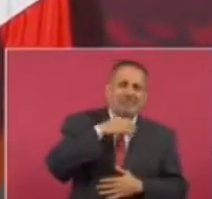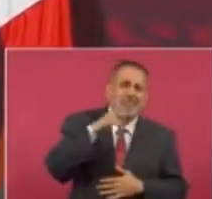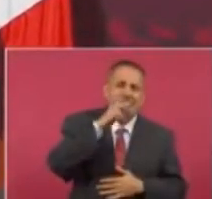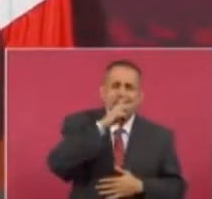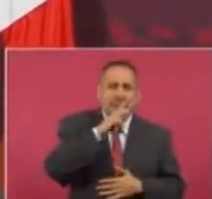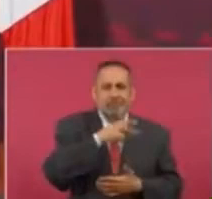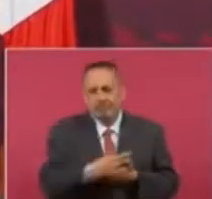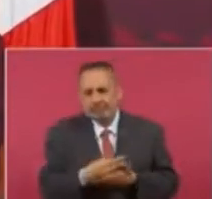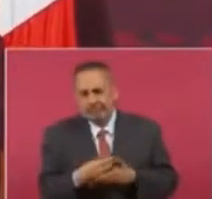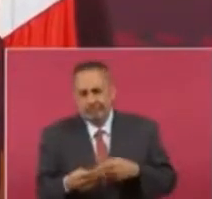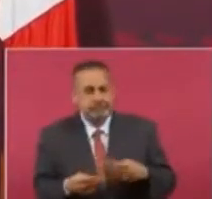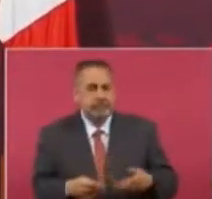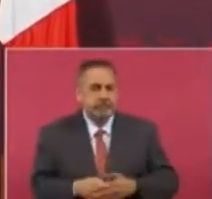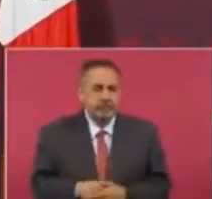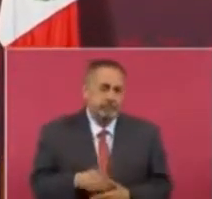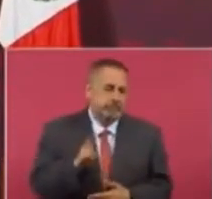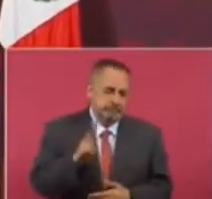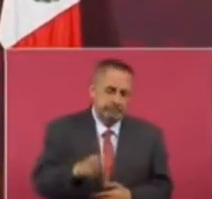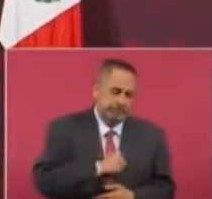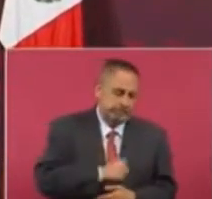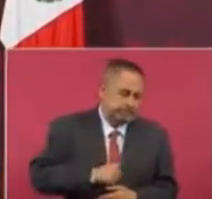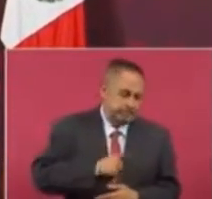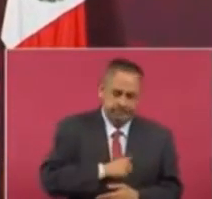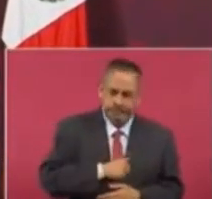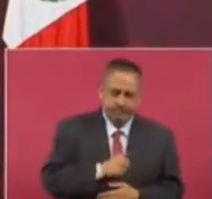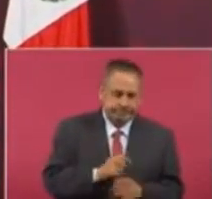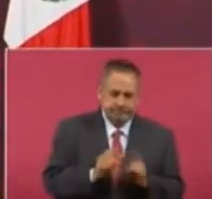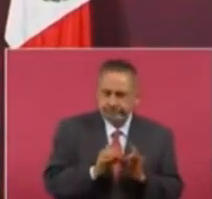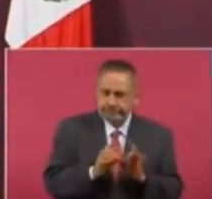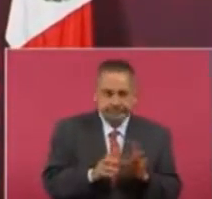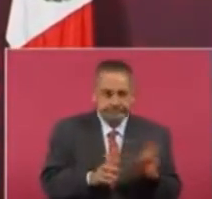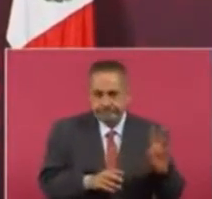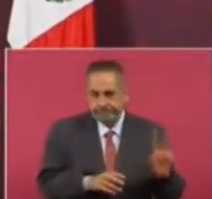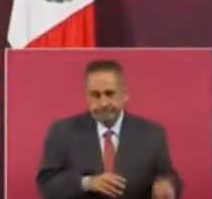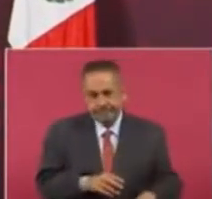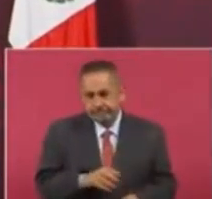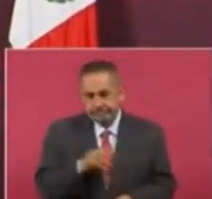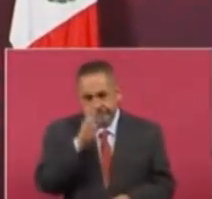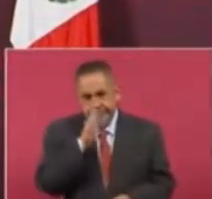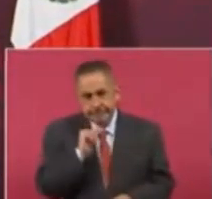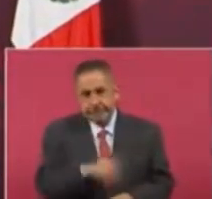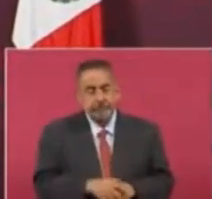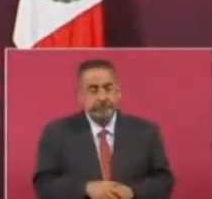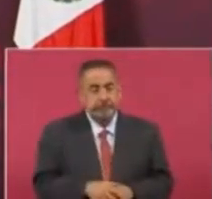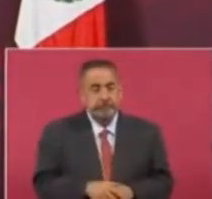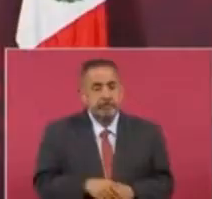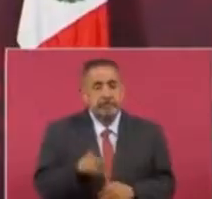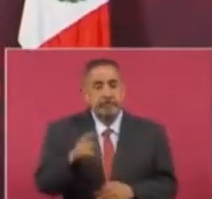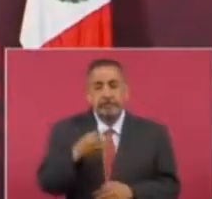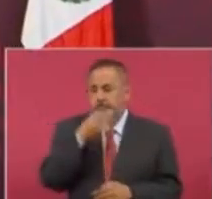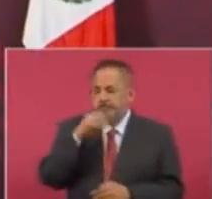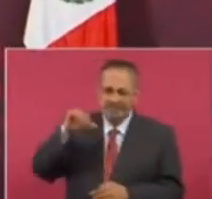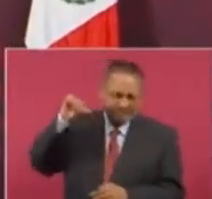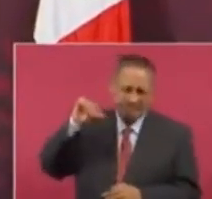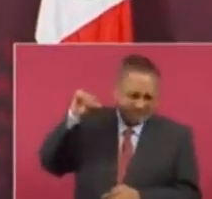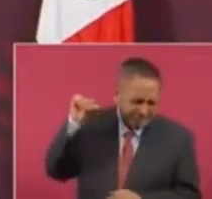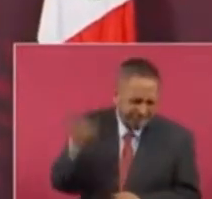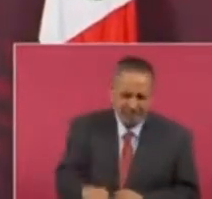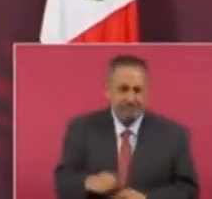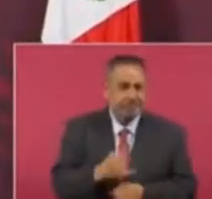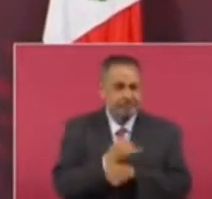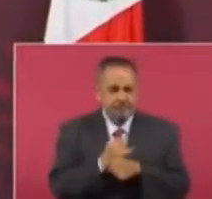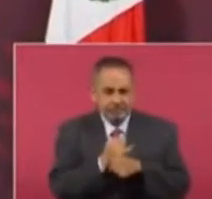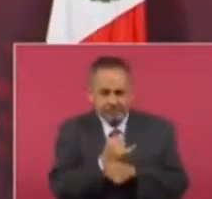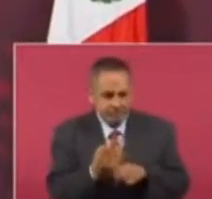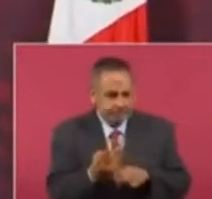sobrevivientes se les ha atendido de forma adecuada Además de que ya hay 10 personas que han sido detenidos por esta tragedia